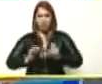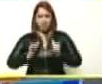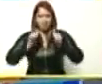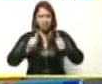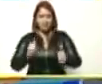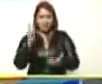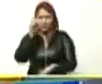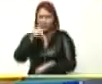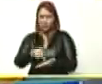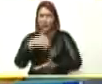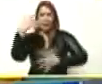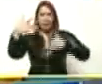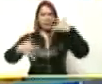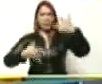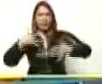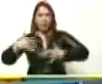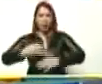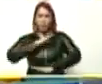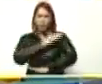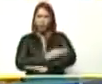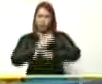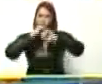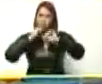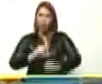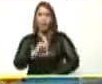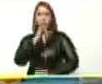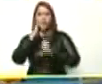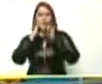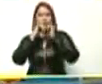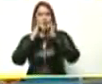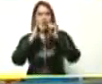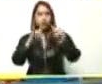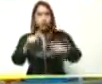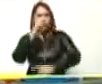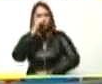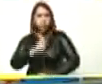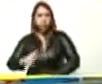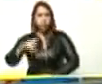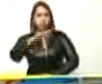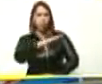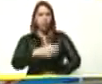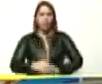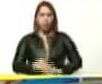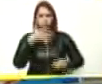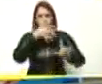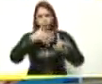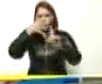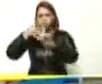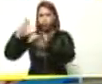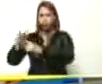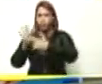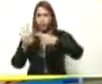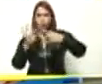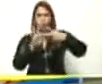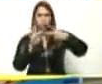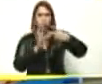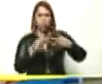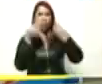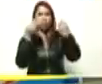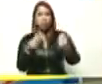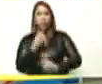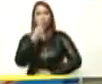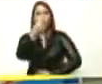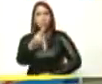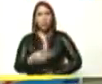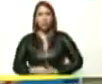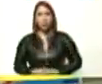actividad frenética, de información al pueblo, y de funcionamiento, como lo ha caracterizado,